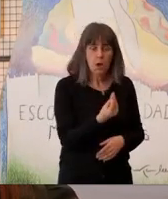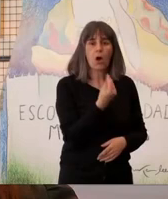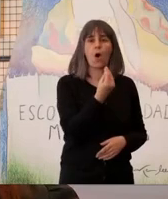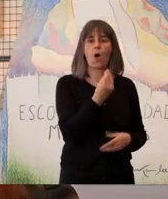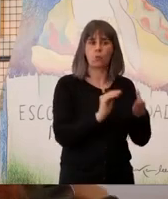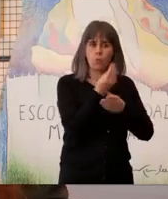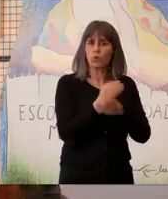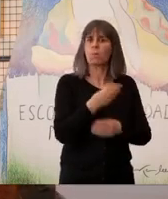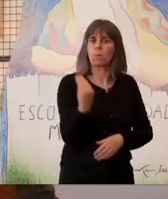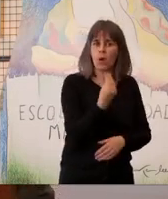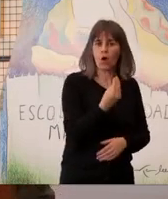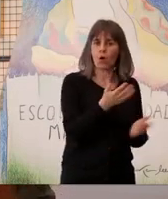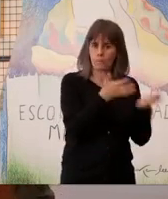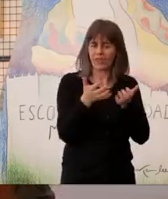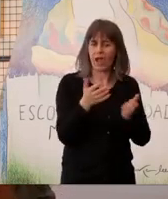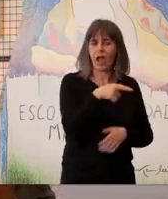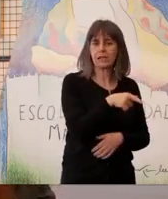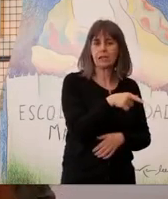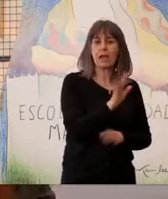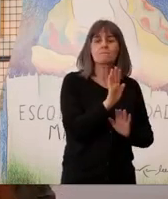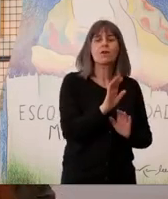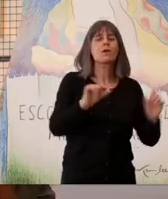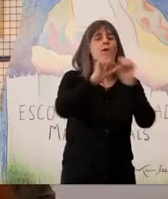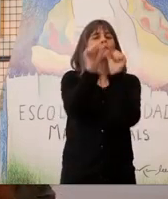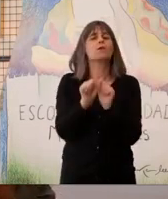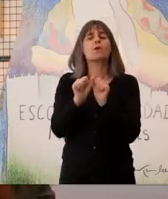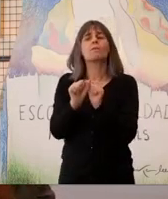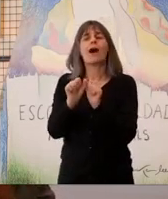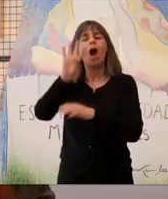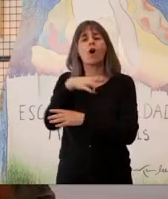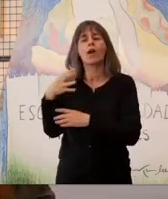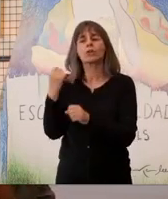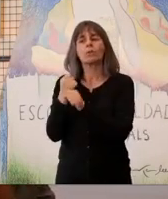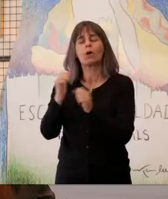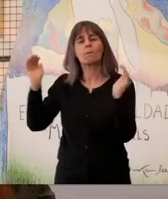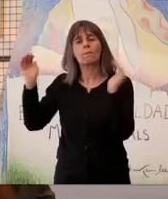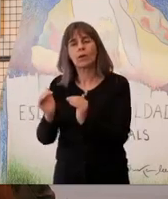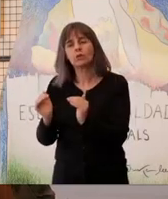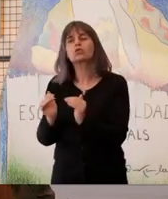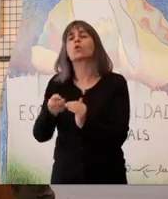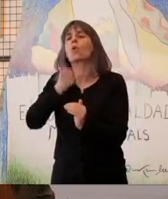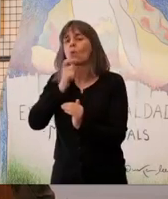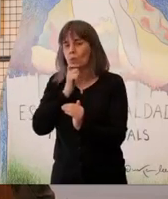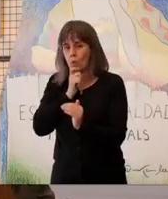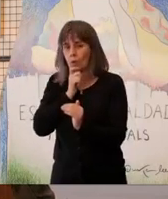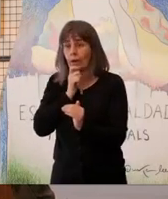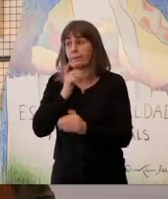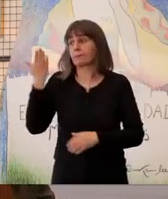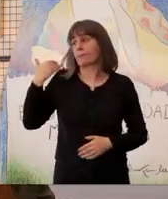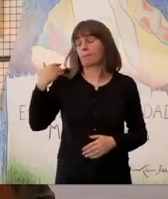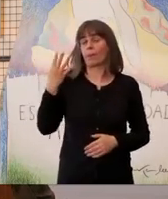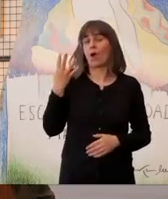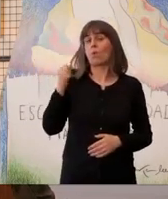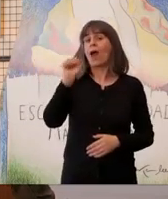una serie de ventajas Ah pero de qué manera la vamos a reducir claro hace 40 años que ya pues bueno